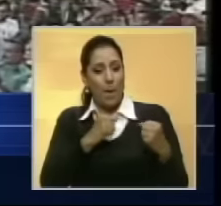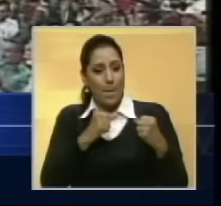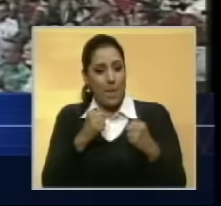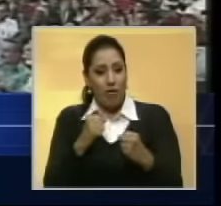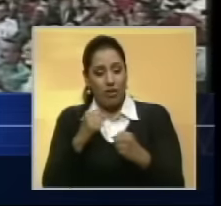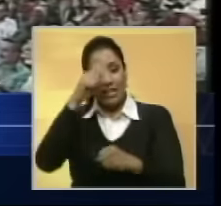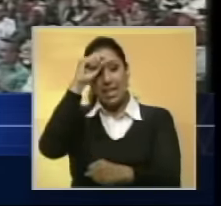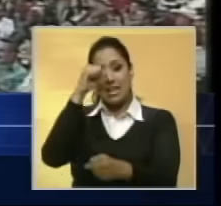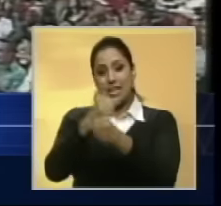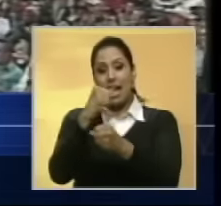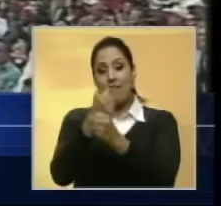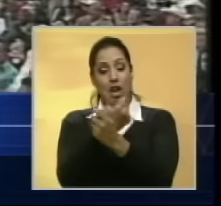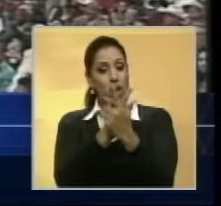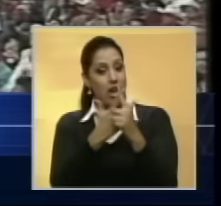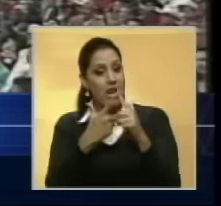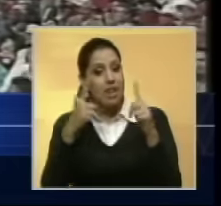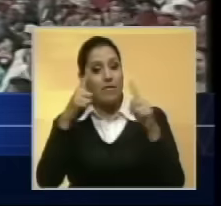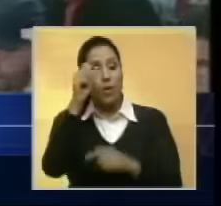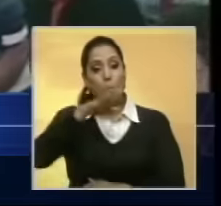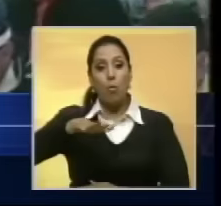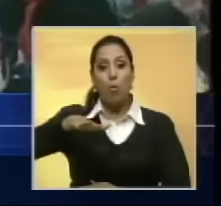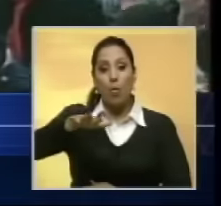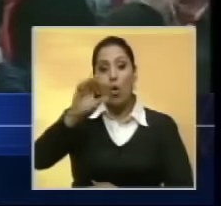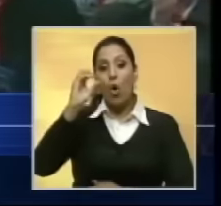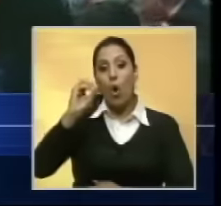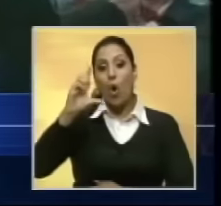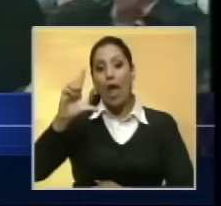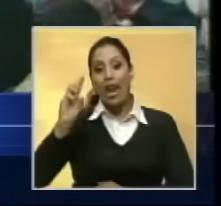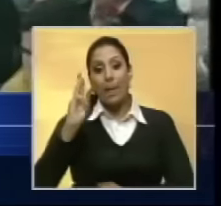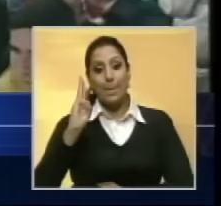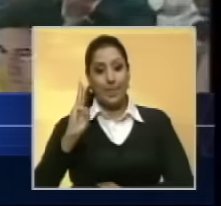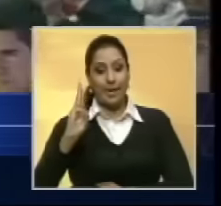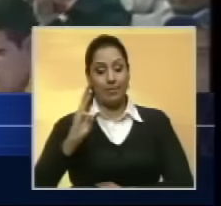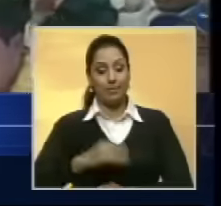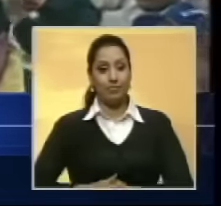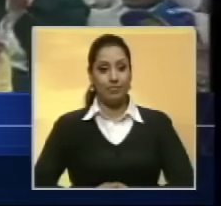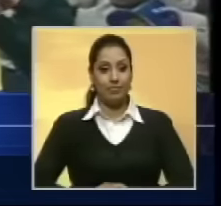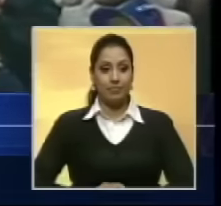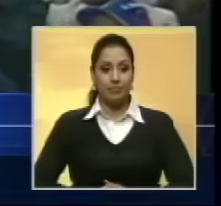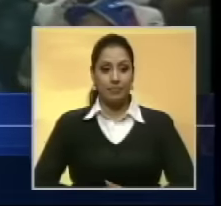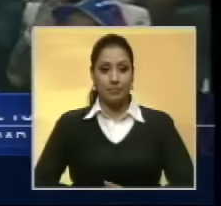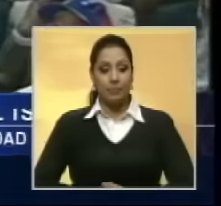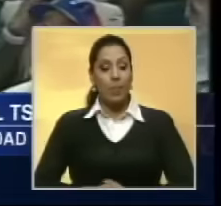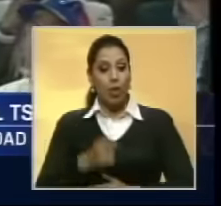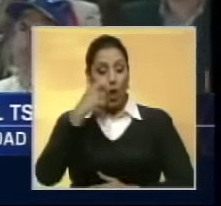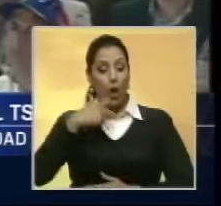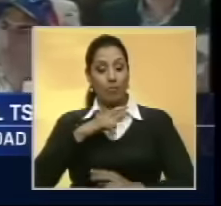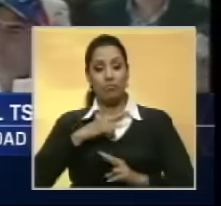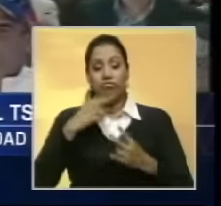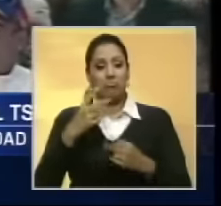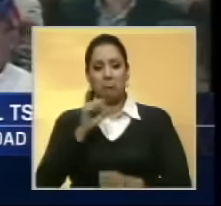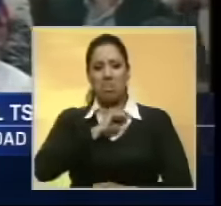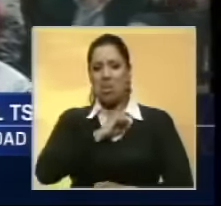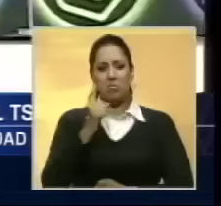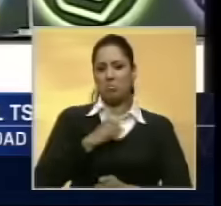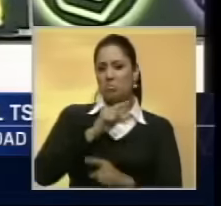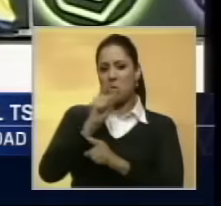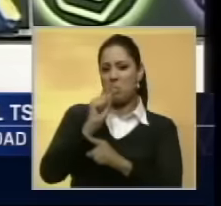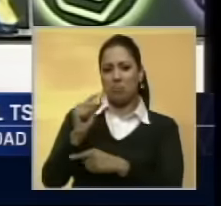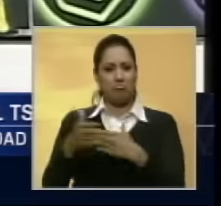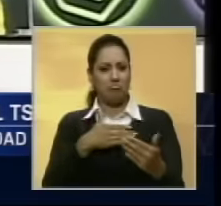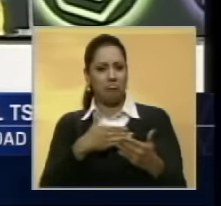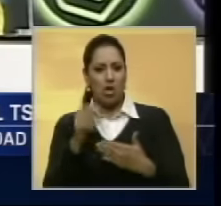las operaciones de liberación del pueblo, OLP. Es un hombre valiente, no le tiene miedo a nada ni a